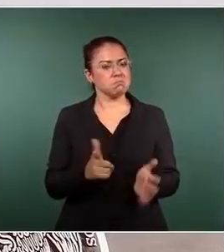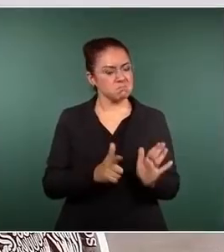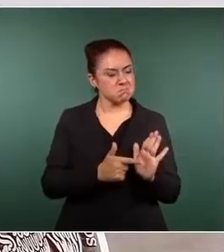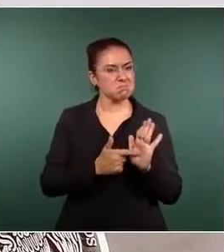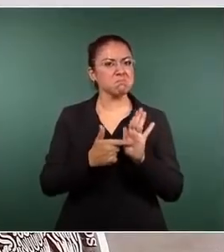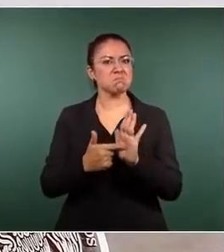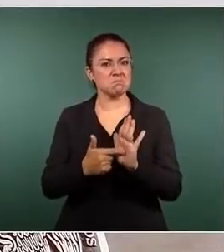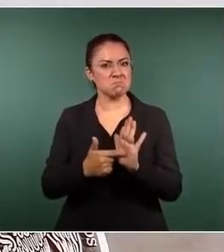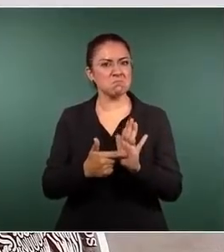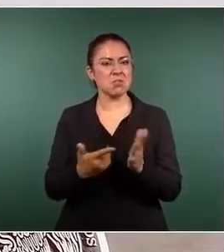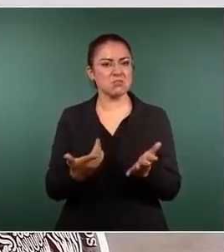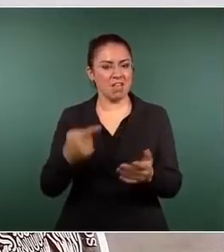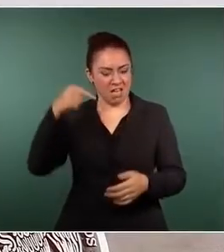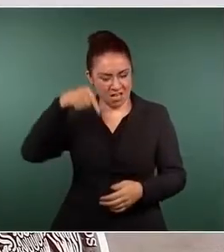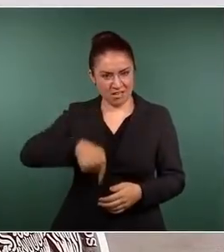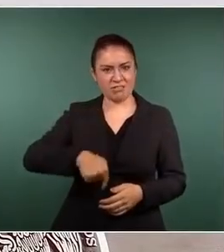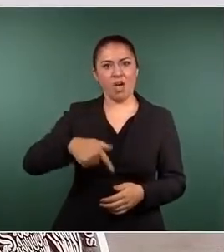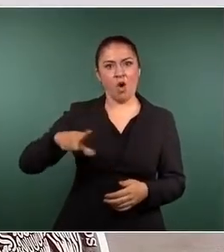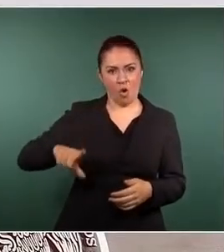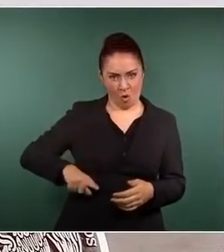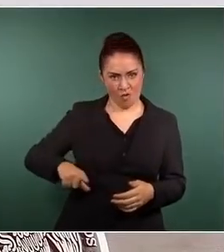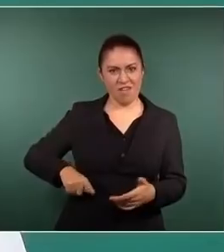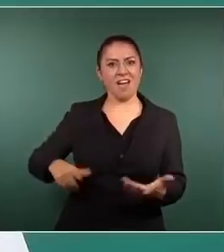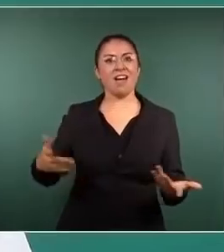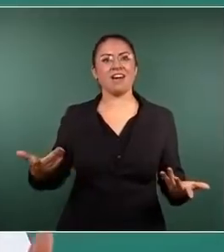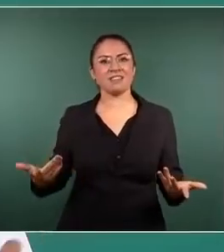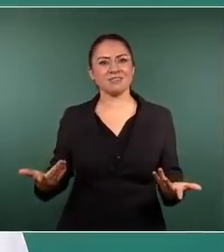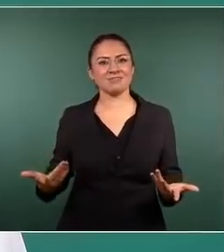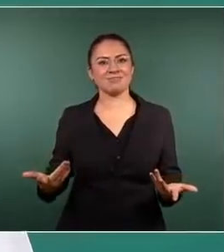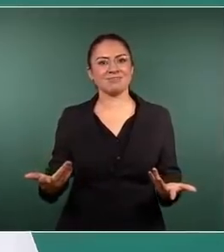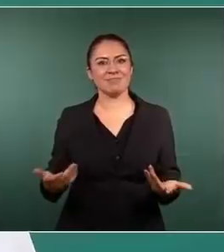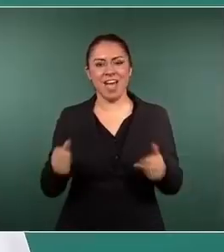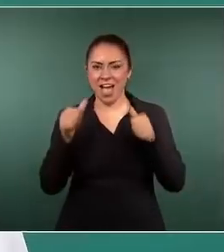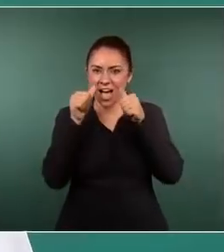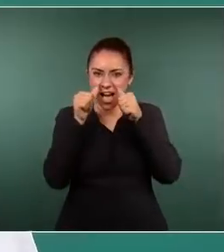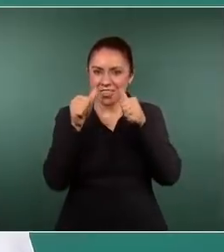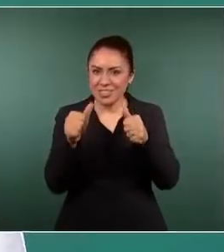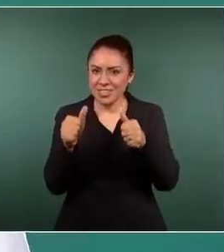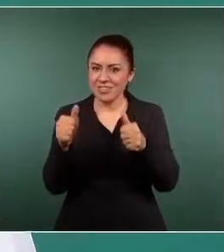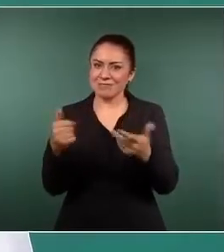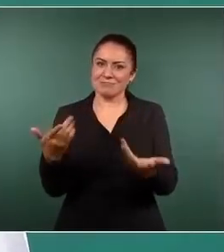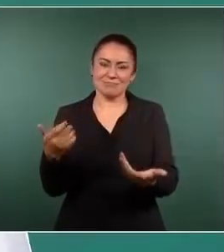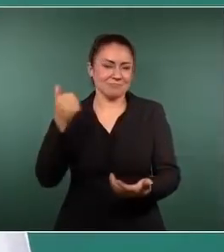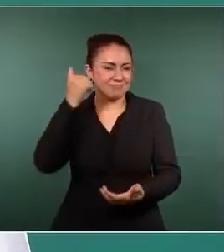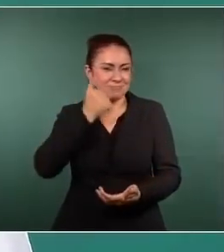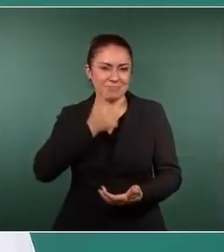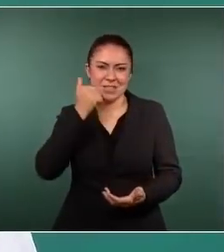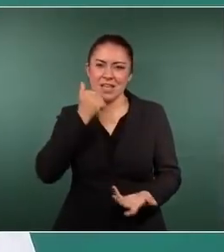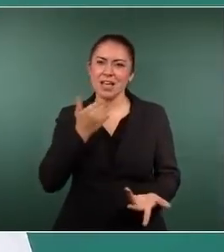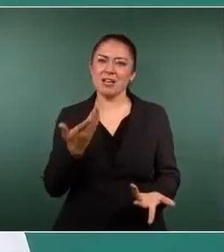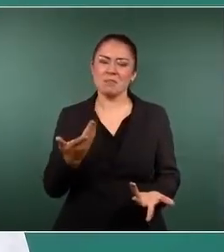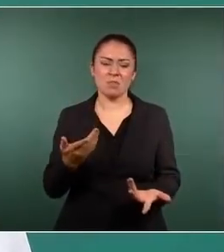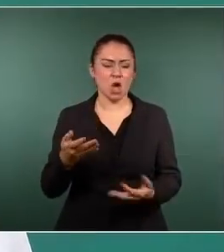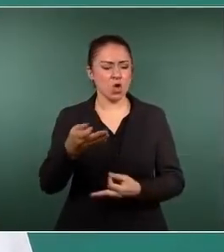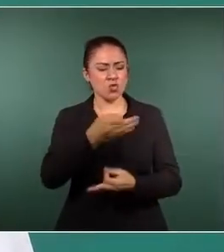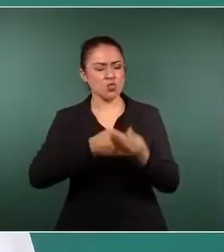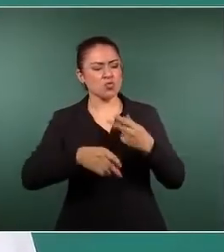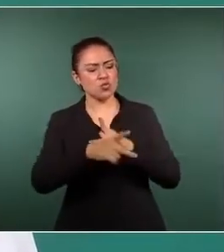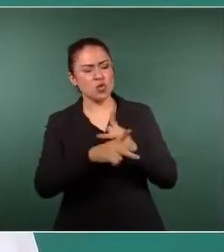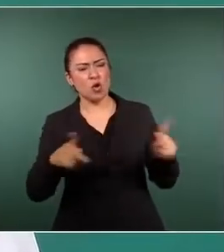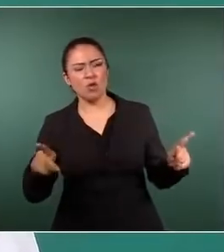de nuestro gobierno atender las necesidades del